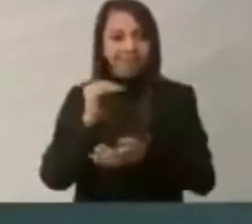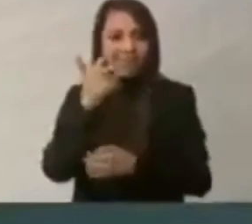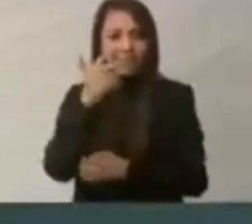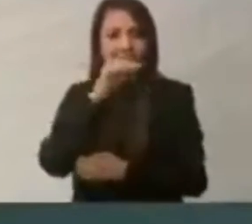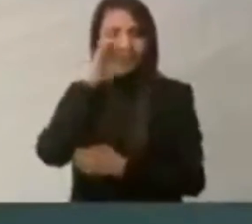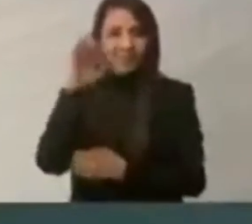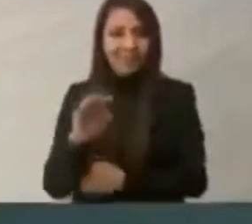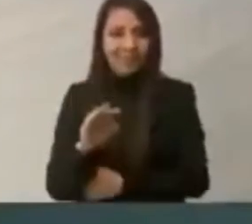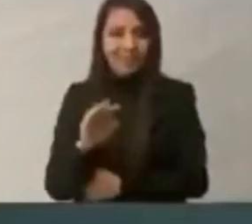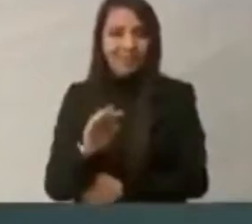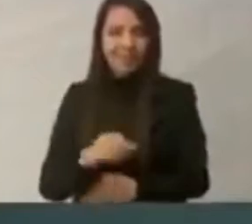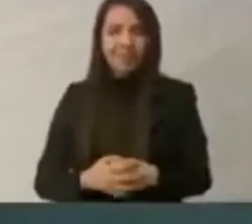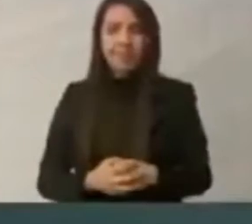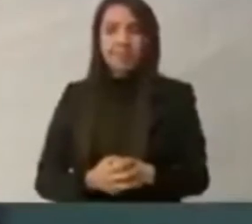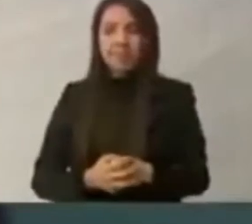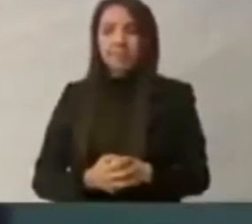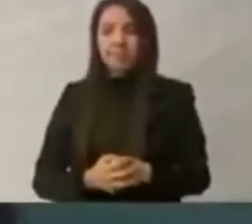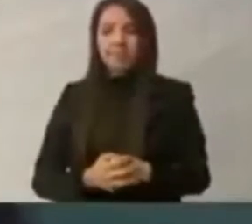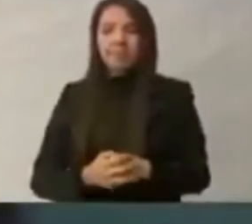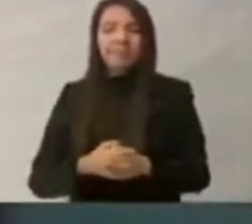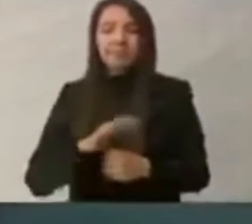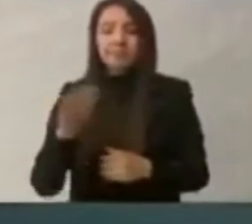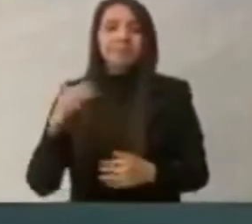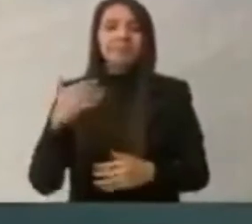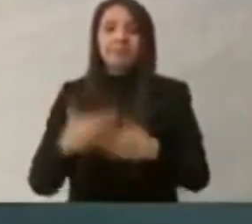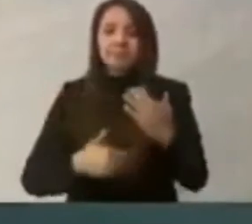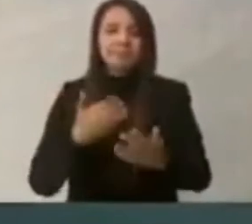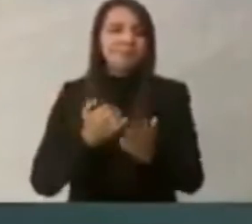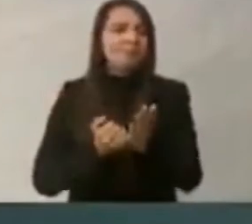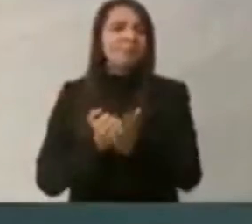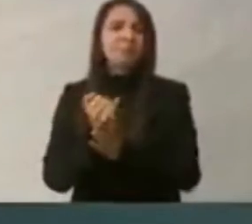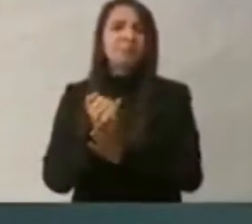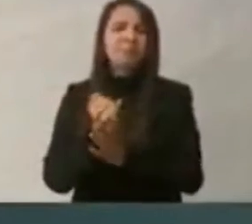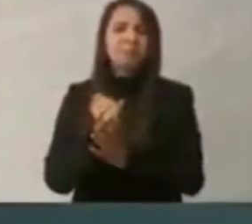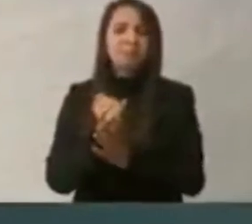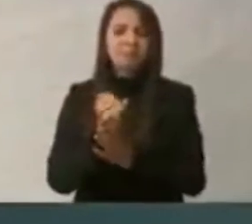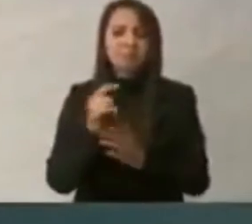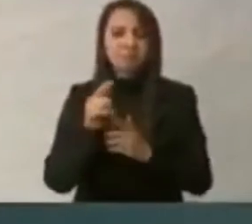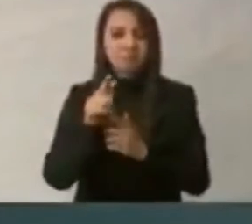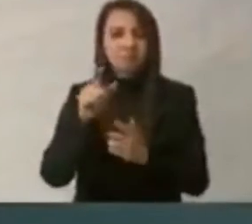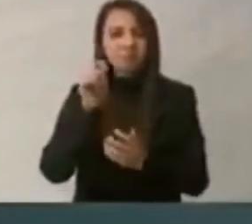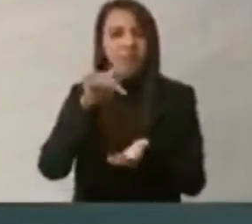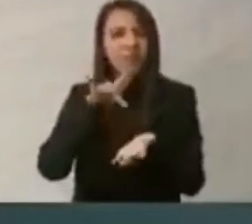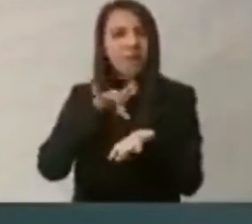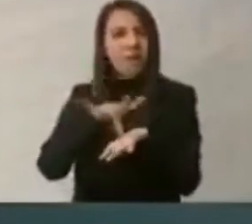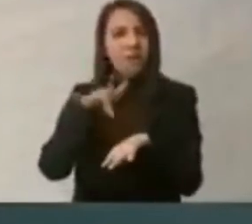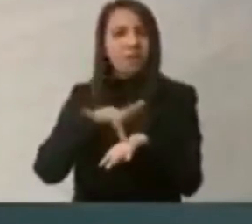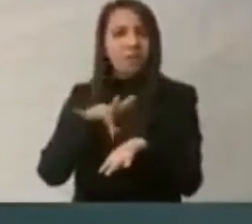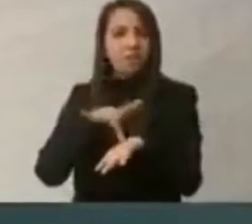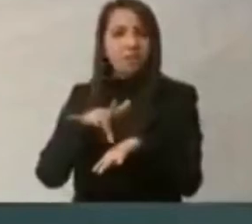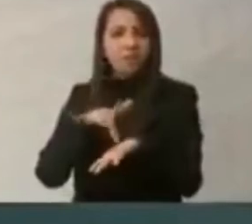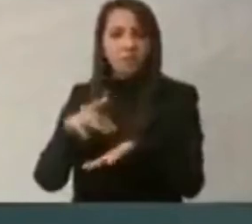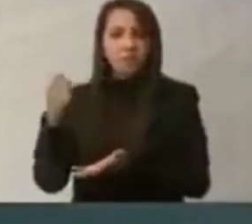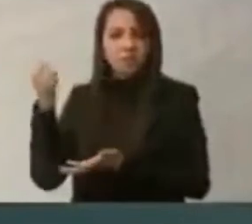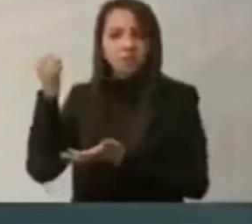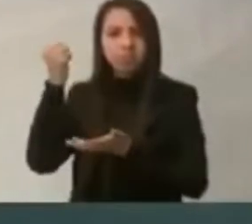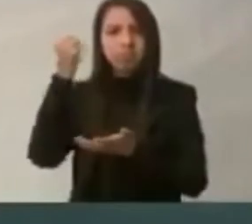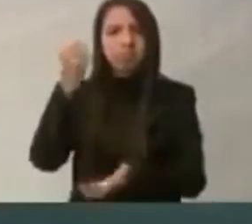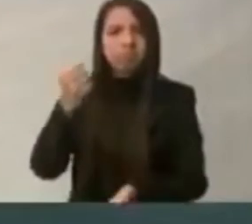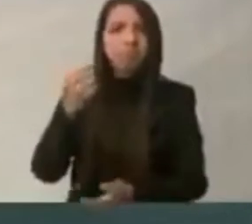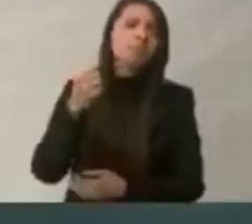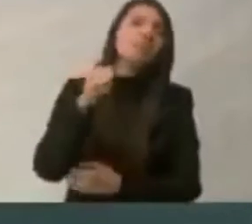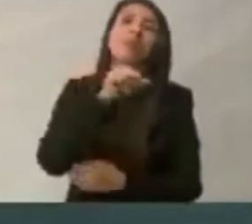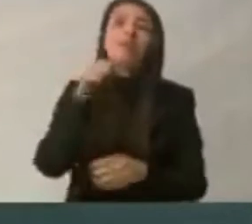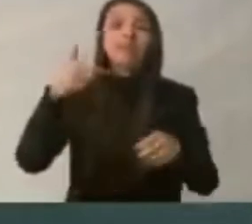decidió también mantener un apoyo, un subsidio a los energéticos, en particular